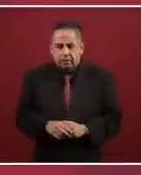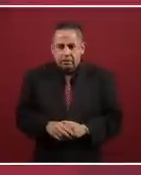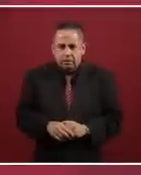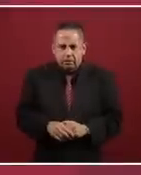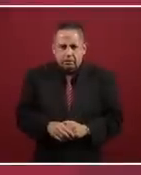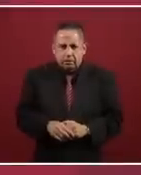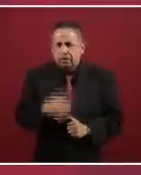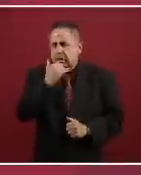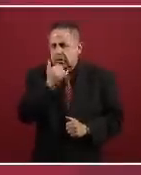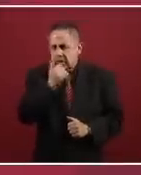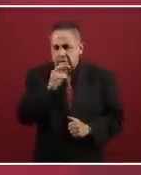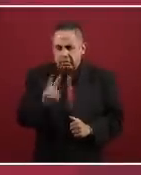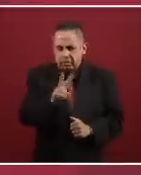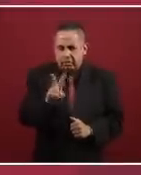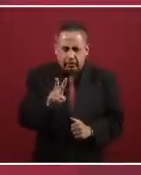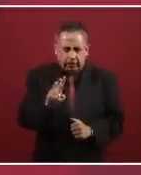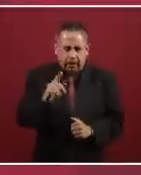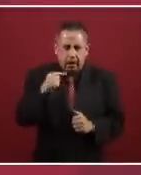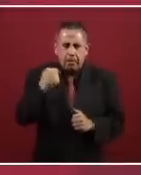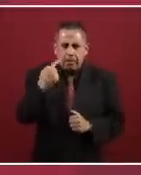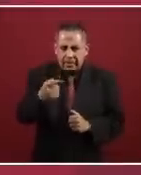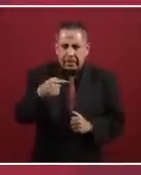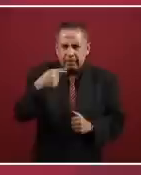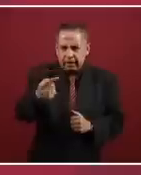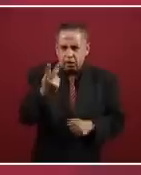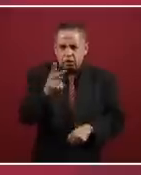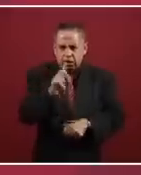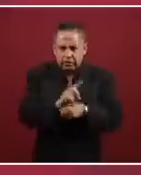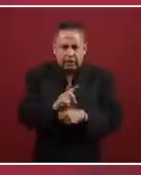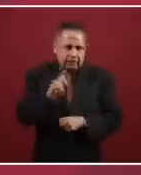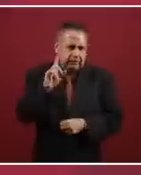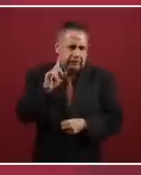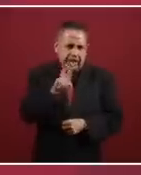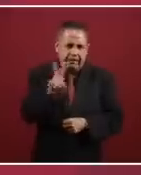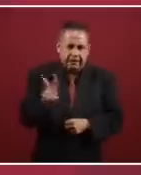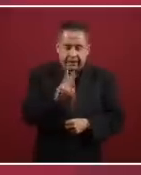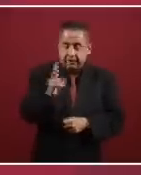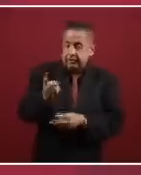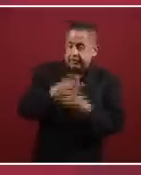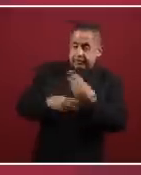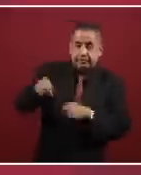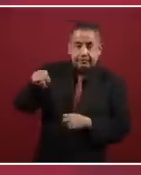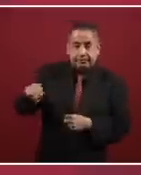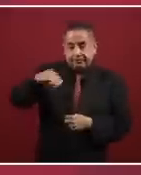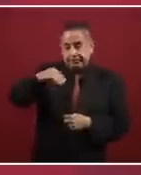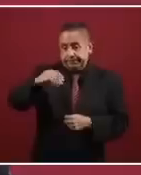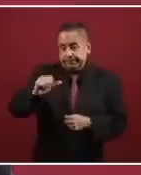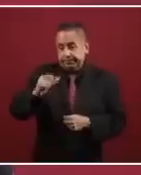El viernes, pasado mañana, viernes, Marcelo